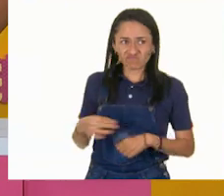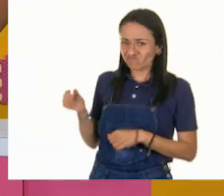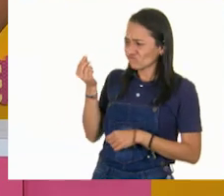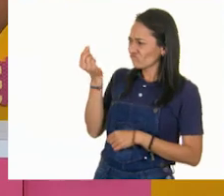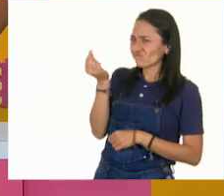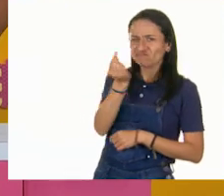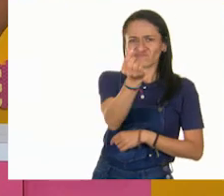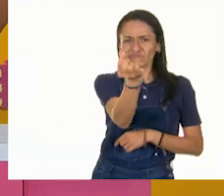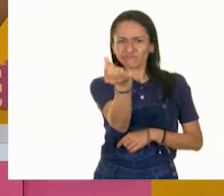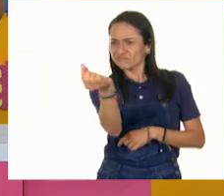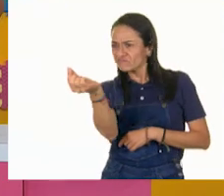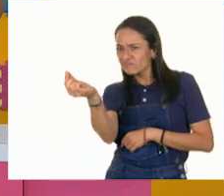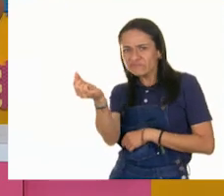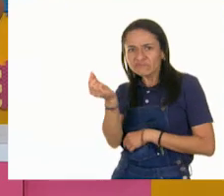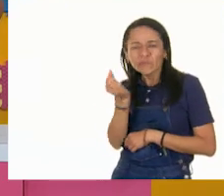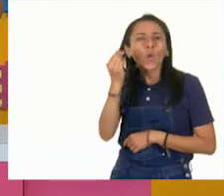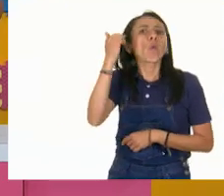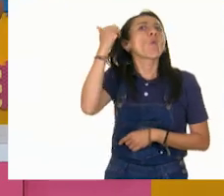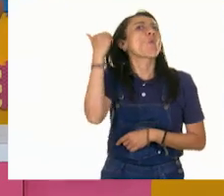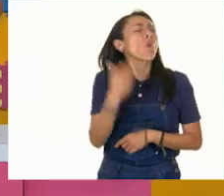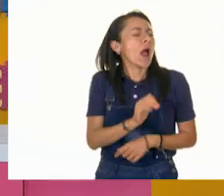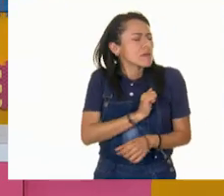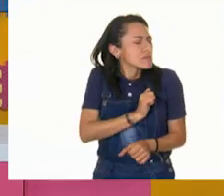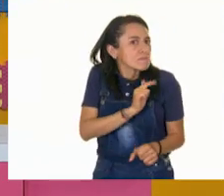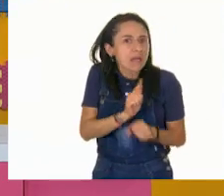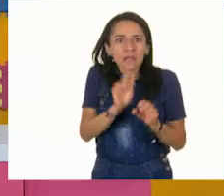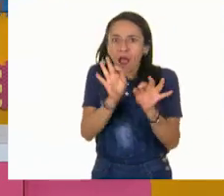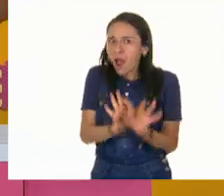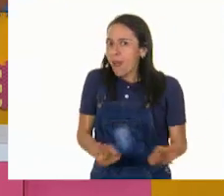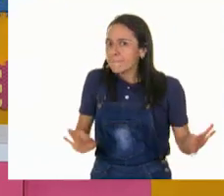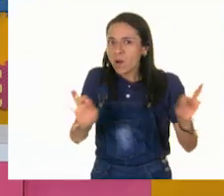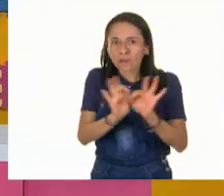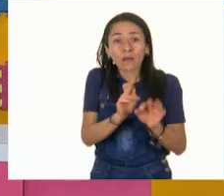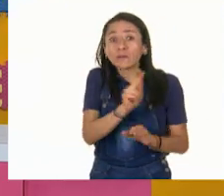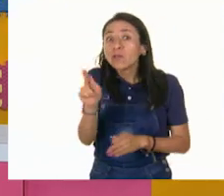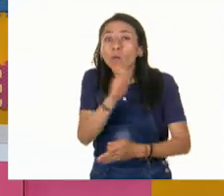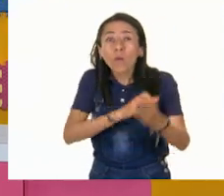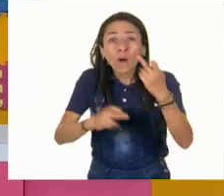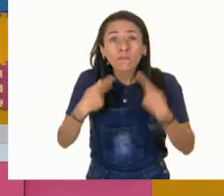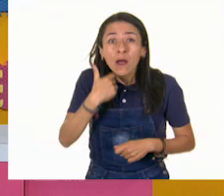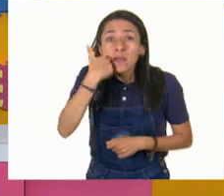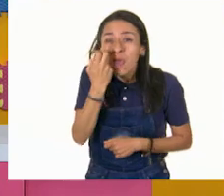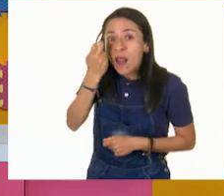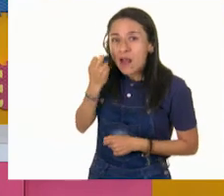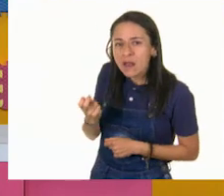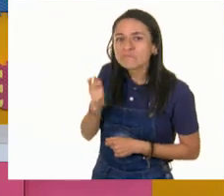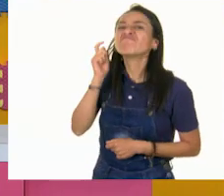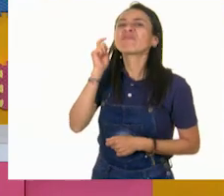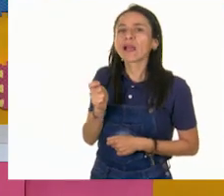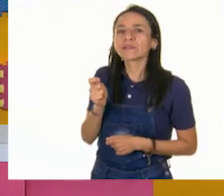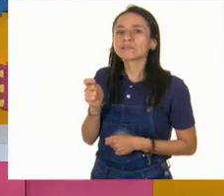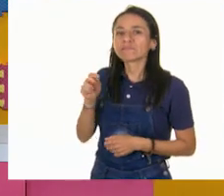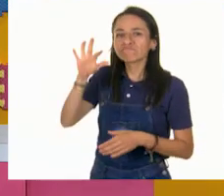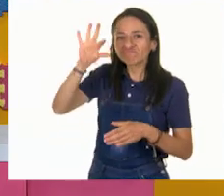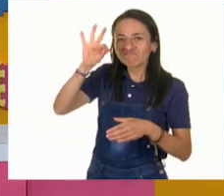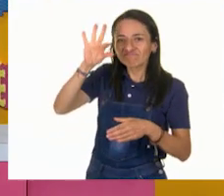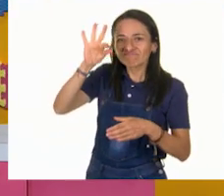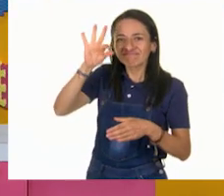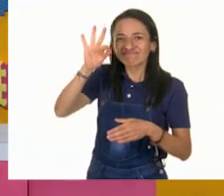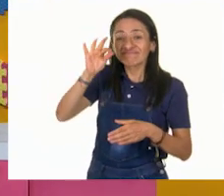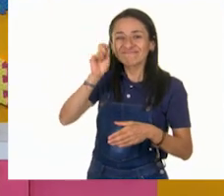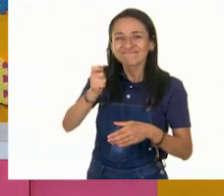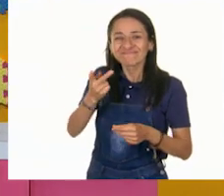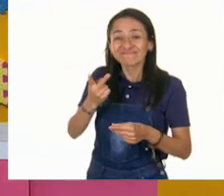importante. Todo el mundo querría este elixir porque son las gotas de alegría. Ah, ahí las tienes. Mira, mira muy bien,